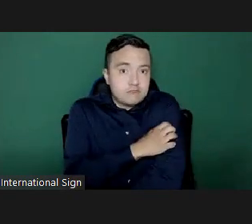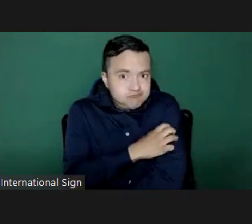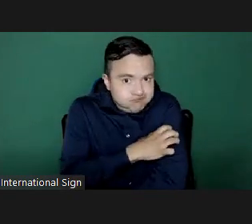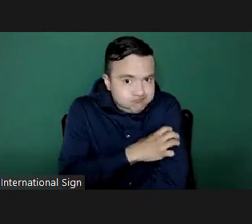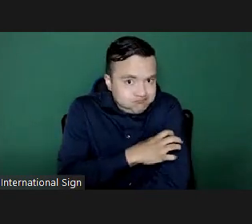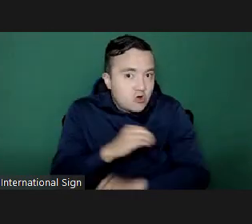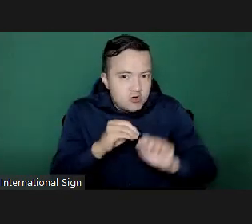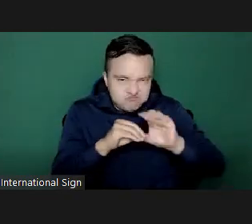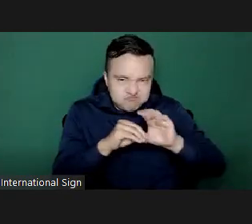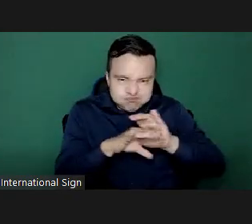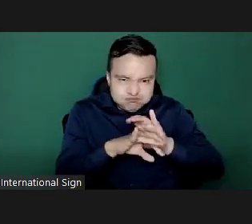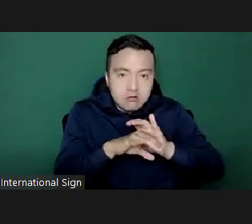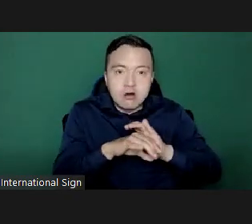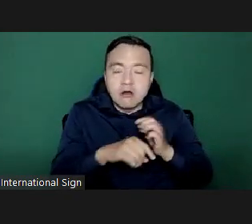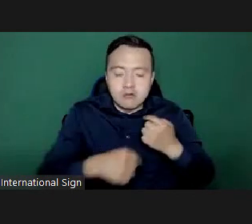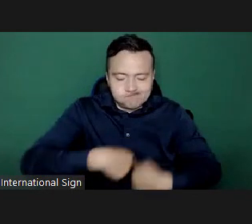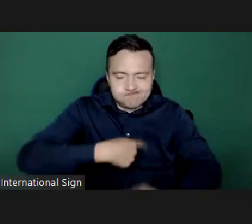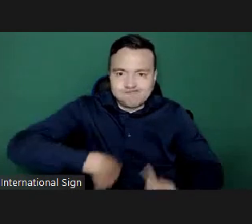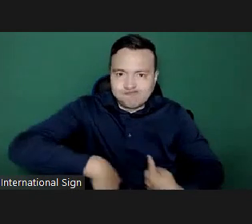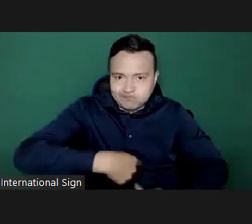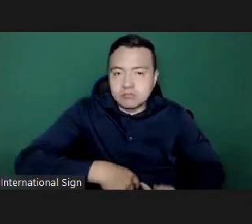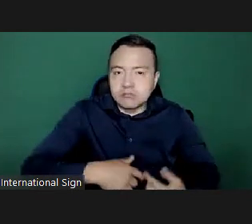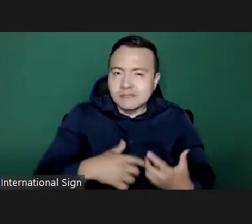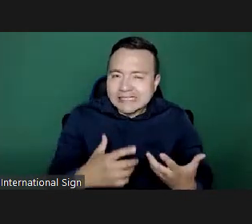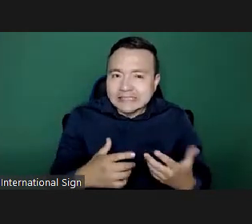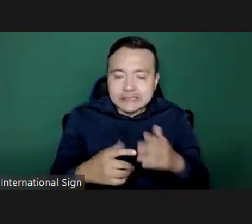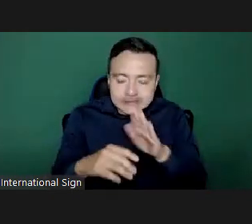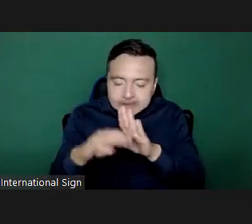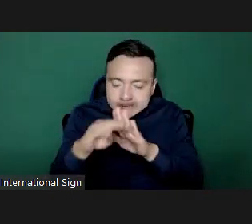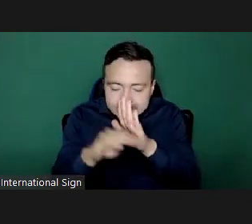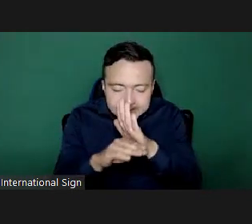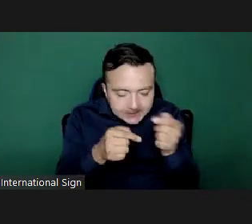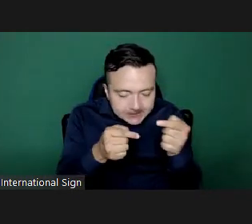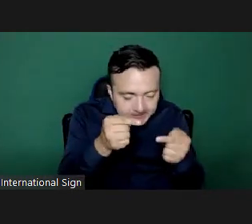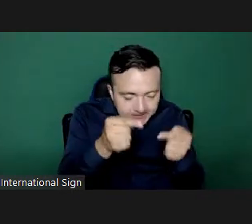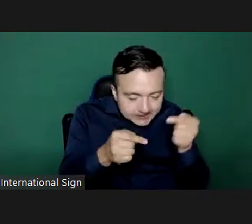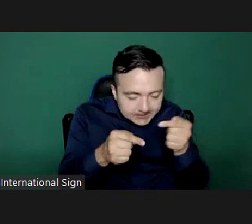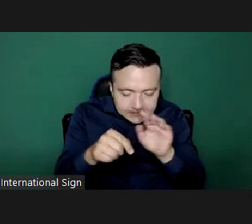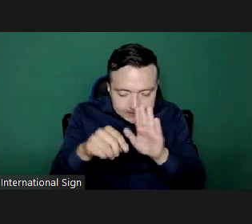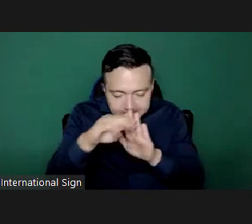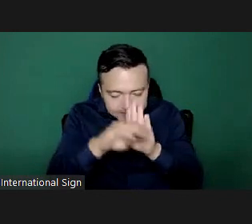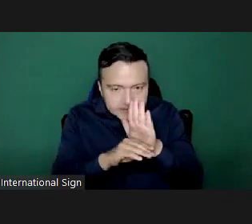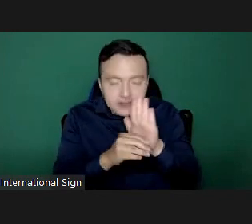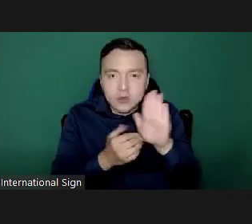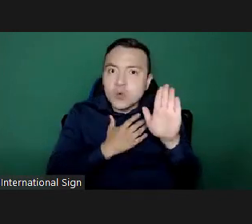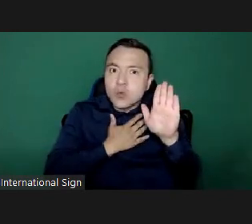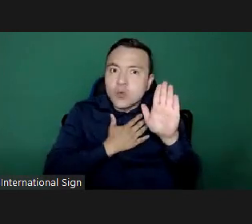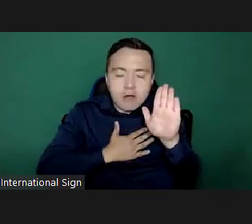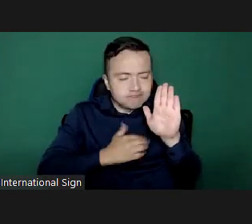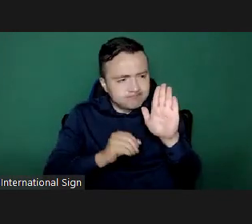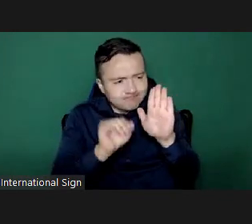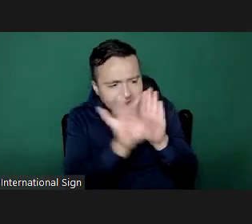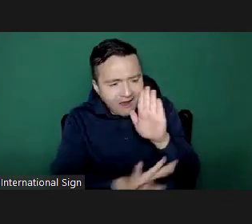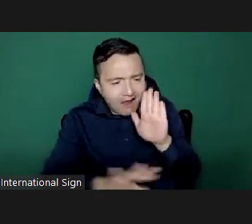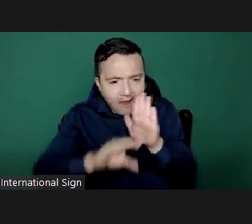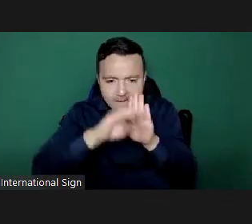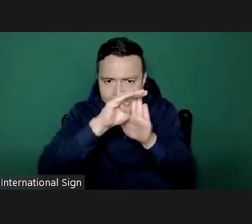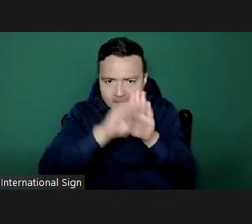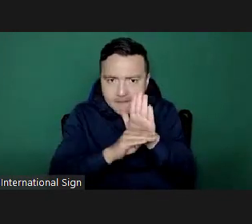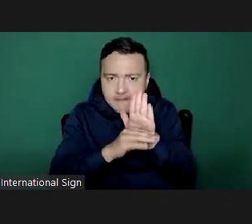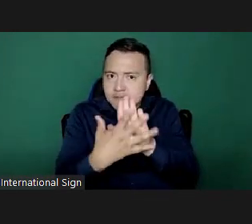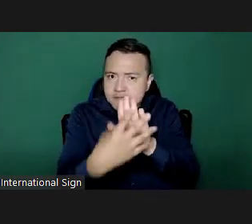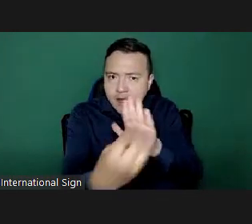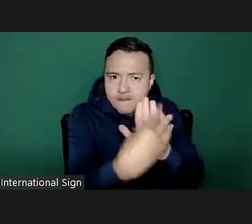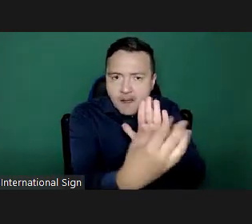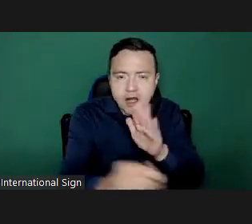marco regulatorio para aplicar mejores prácticas a la luz de los desafíos